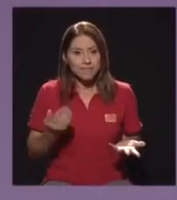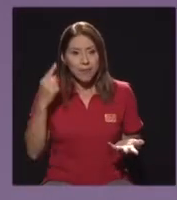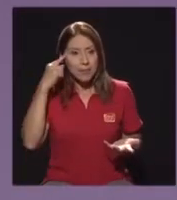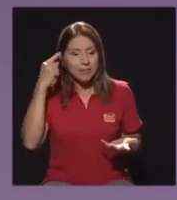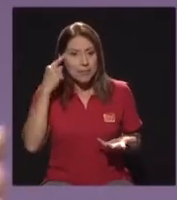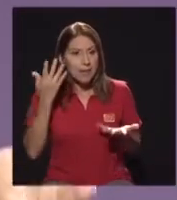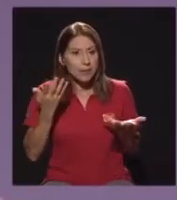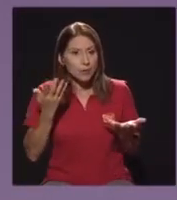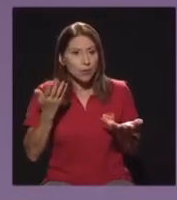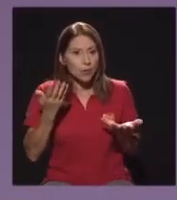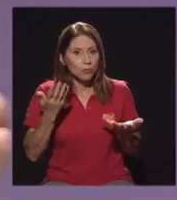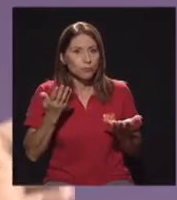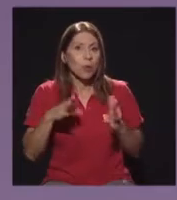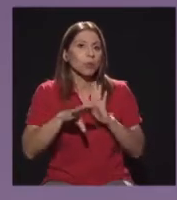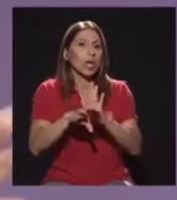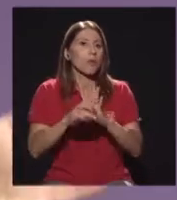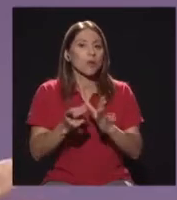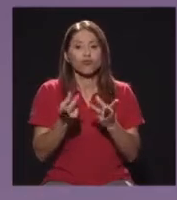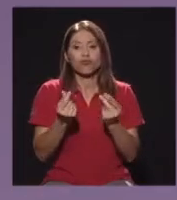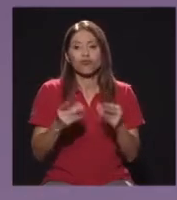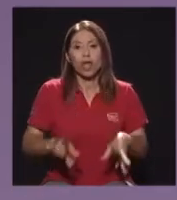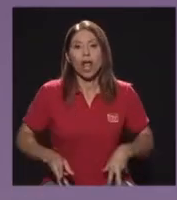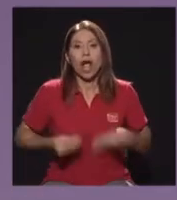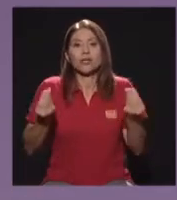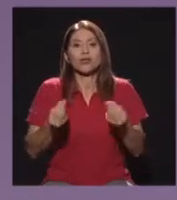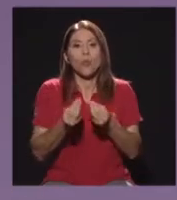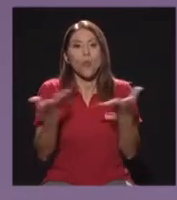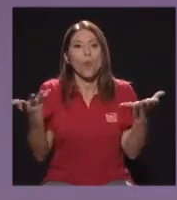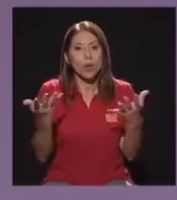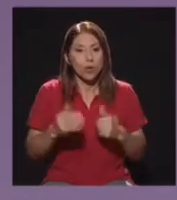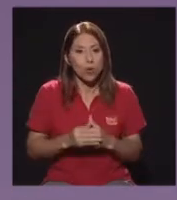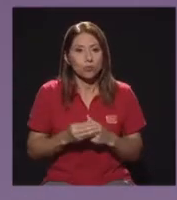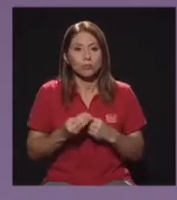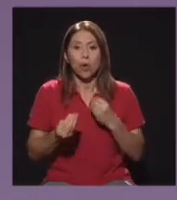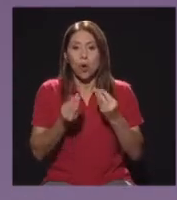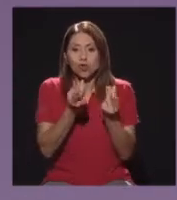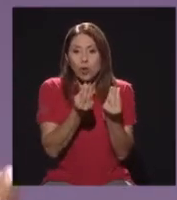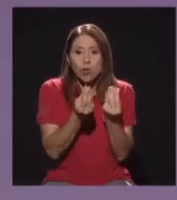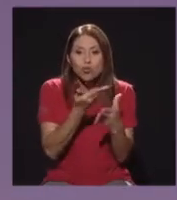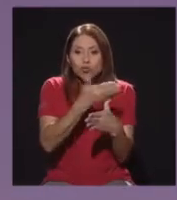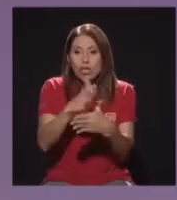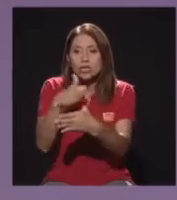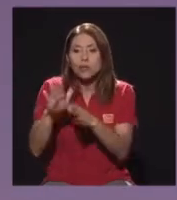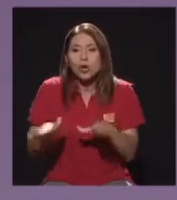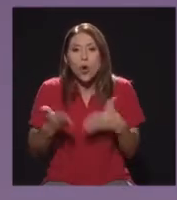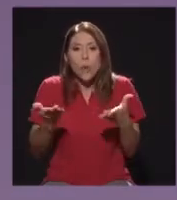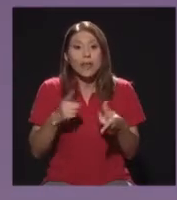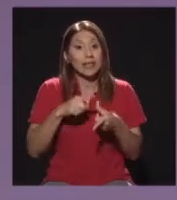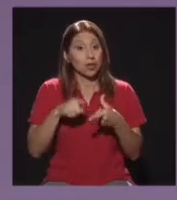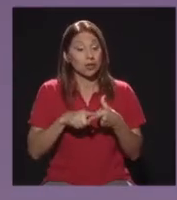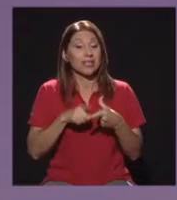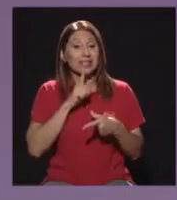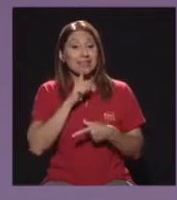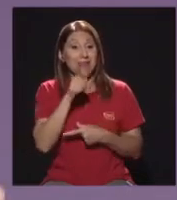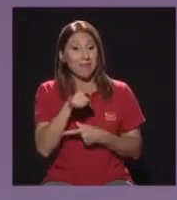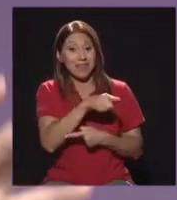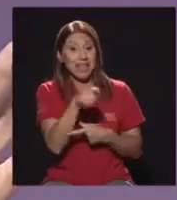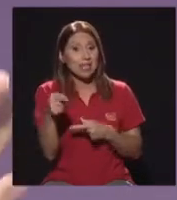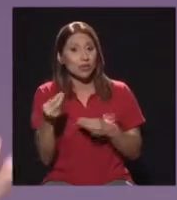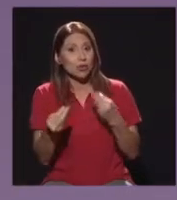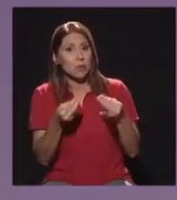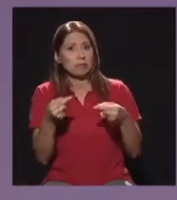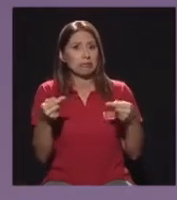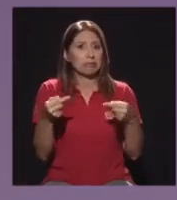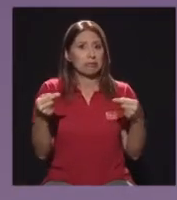de gasto público pensando en cómo se distribuyen los recursos entonces es tendencioso realmente verdad o sea cada